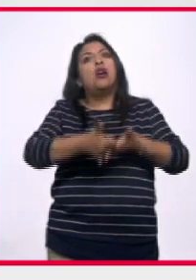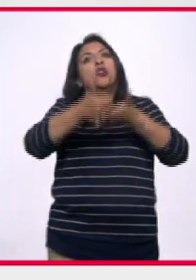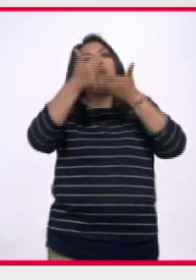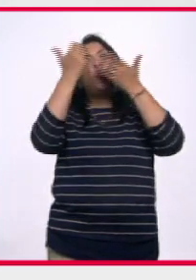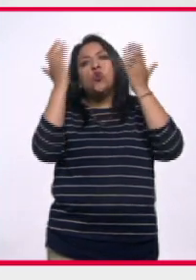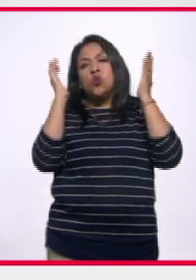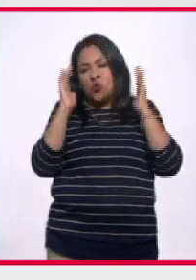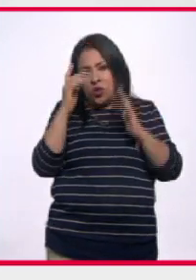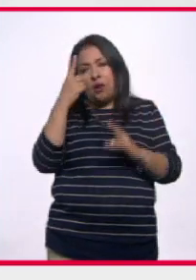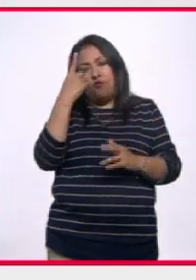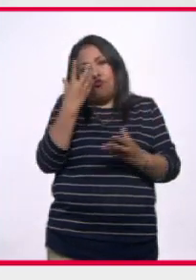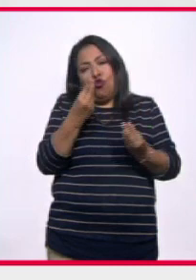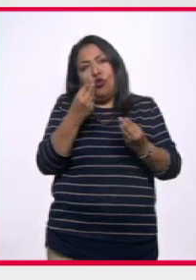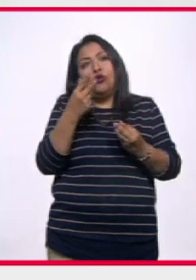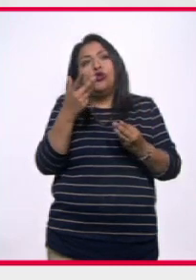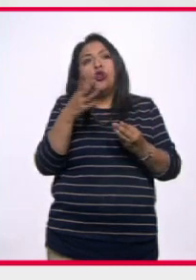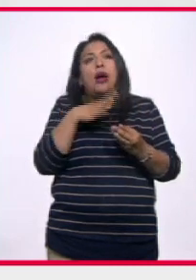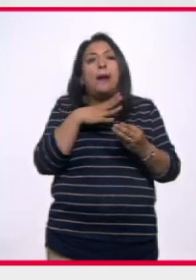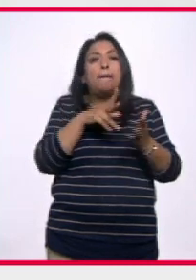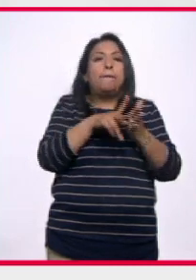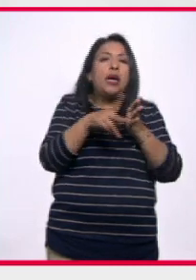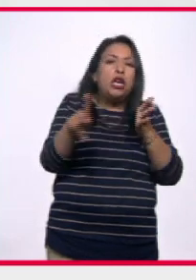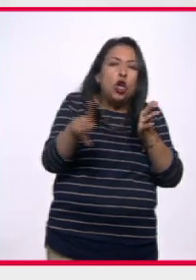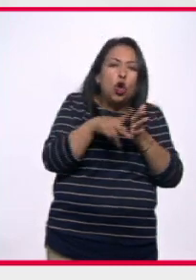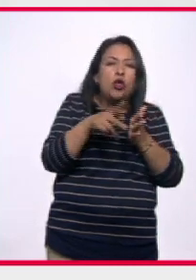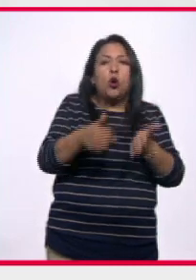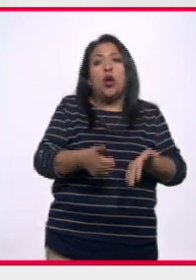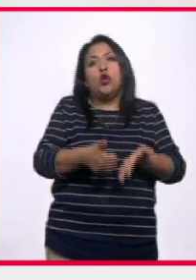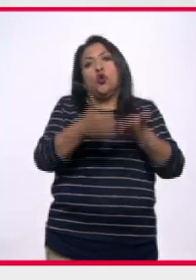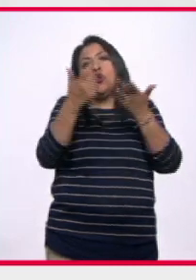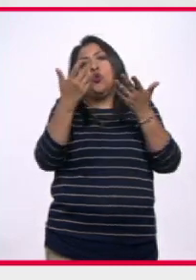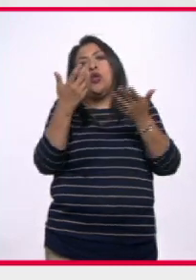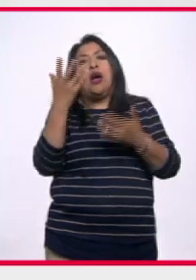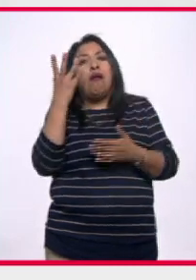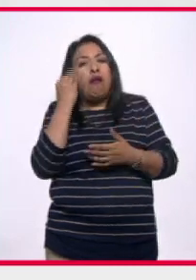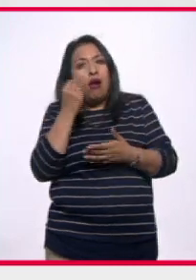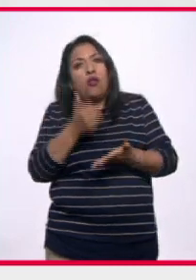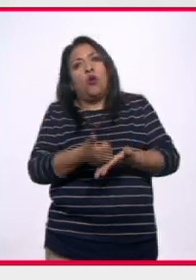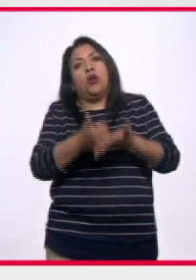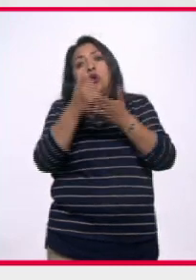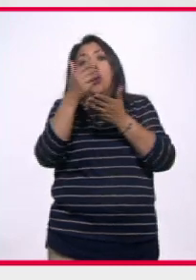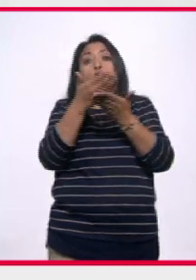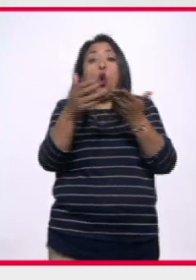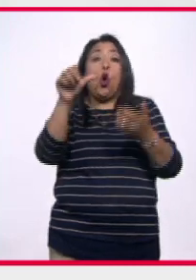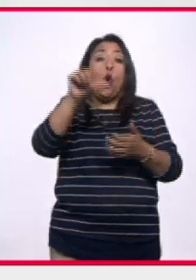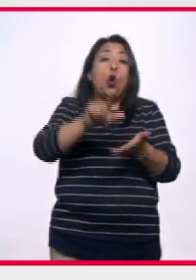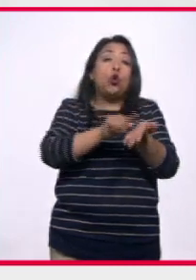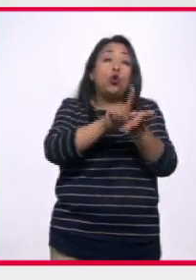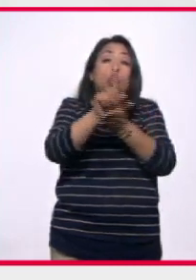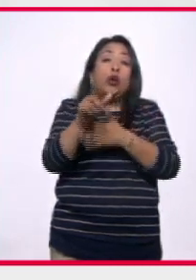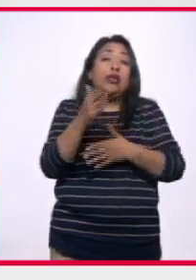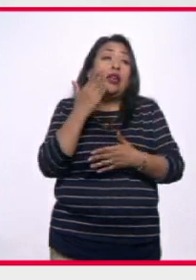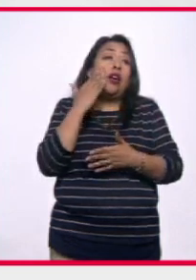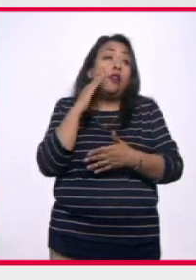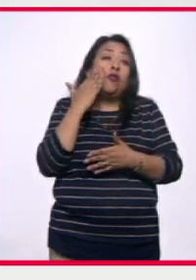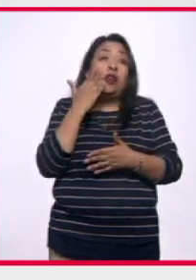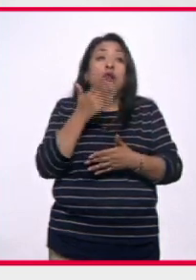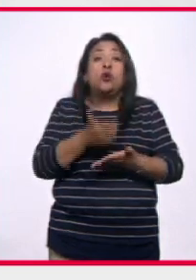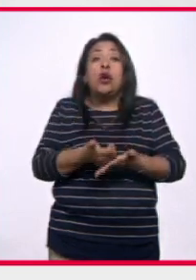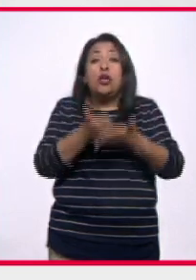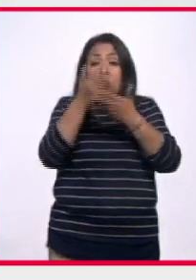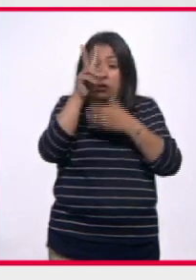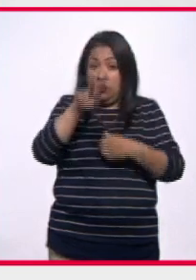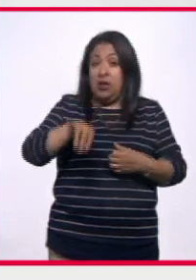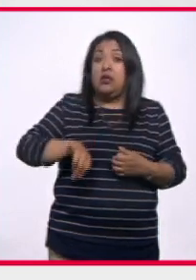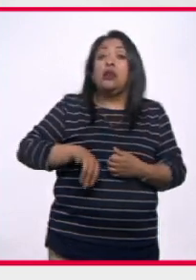sueltas que son los periódicos y la radio y ahora el twitter y el facebook te permite cosas